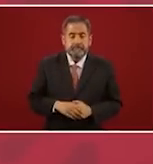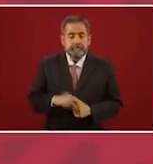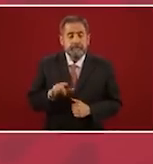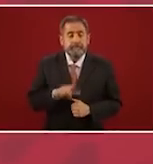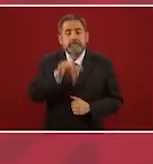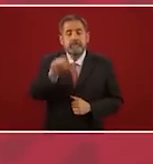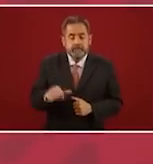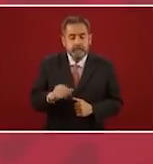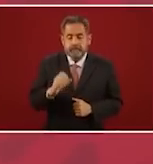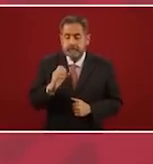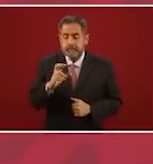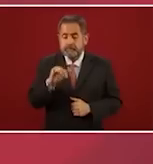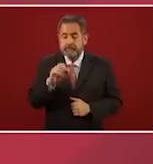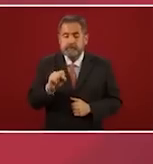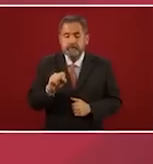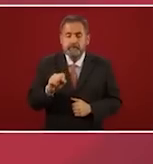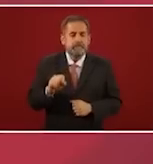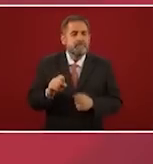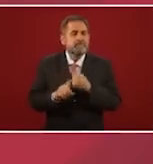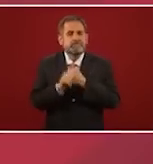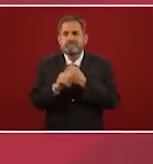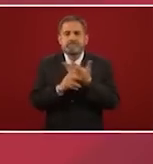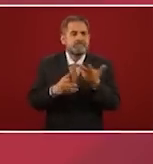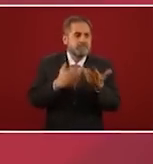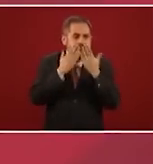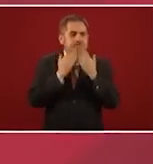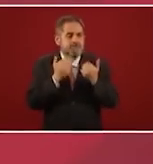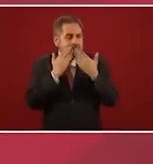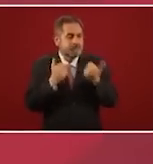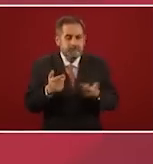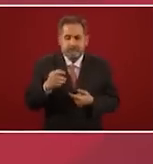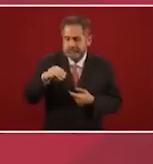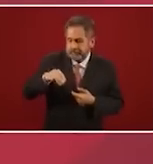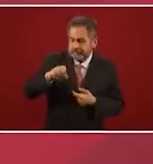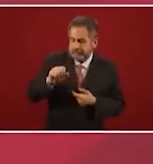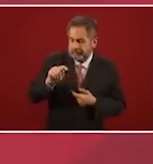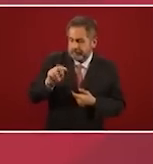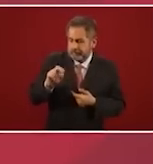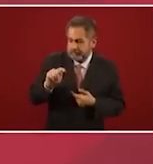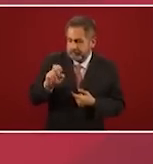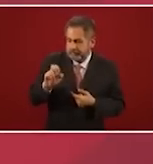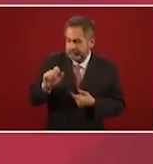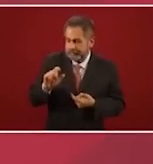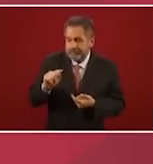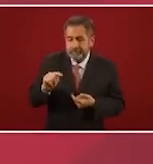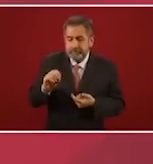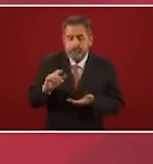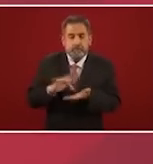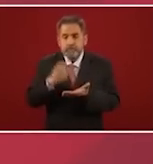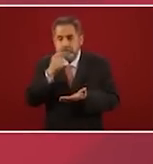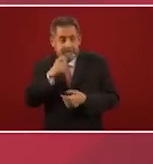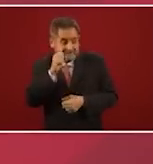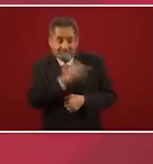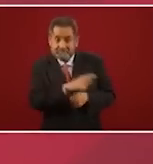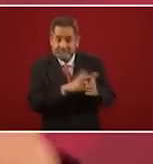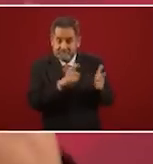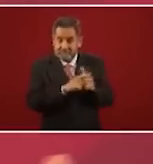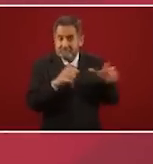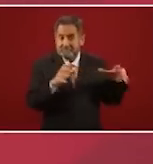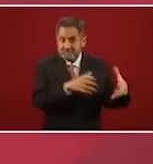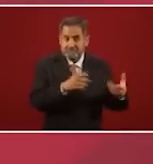Después tuvimos la crisis del metrotexato, del mismo grupo corporativo que es monopólico en